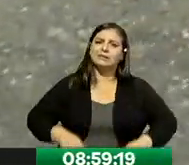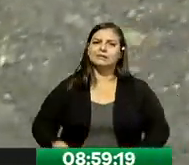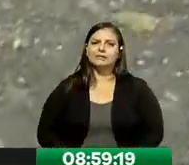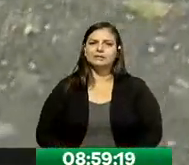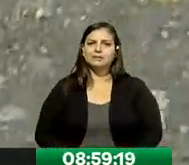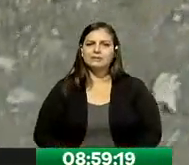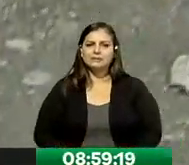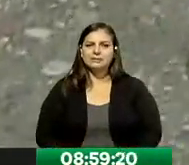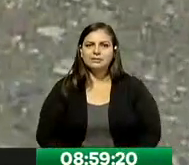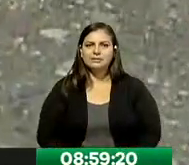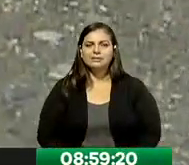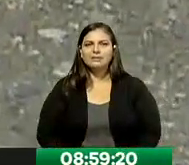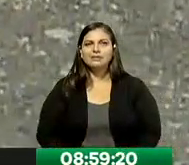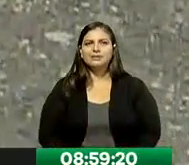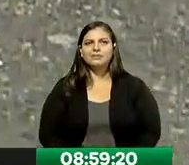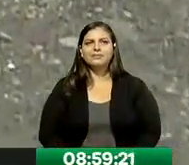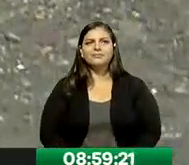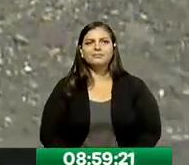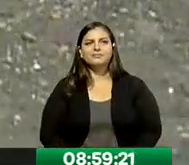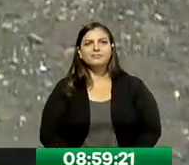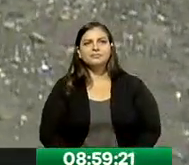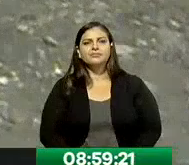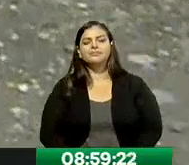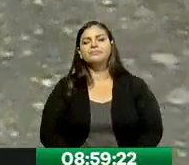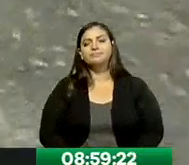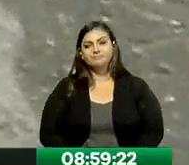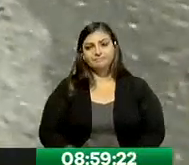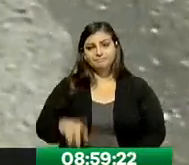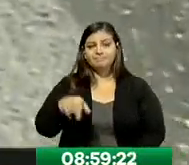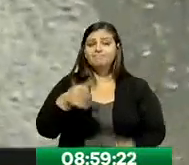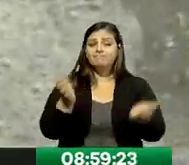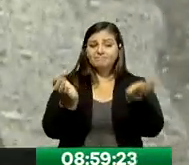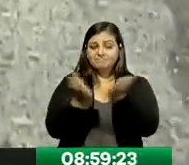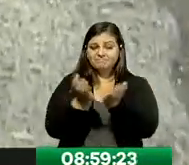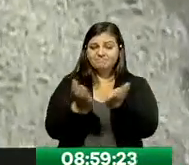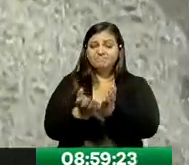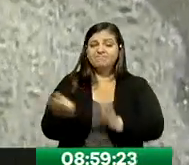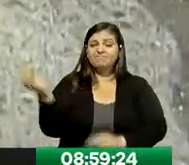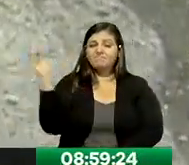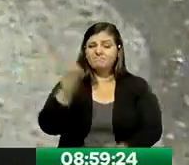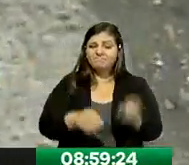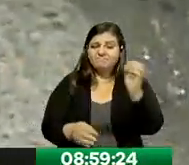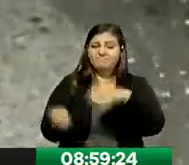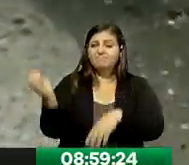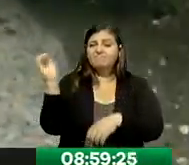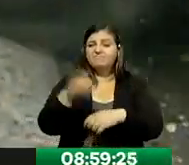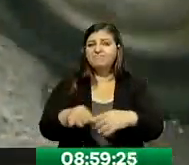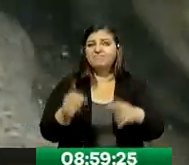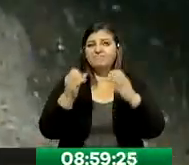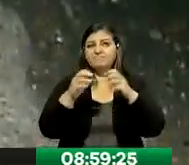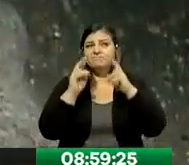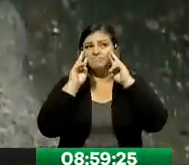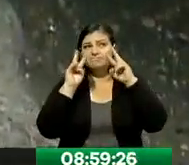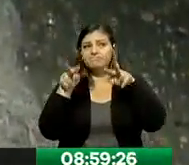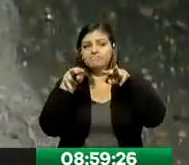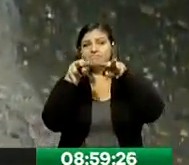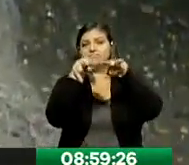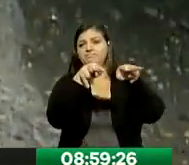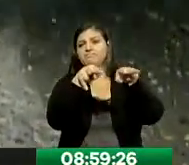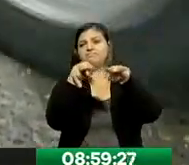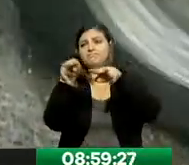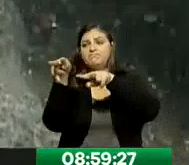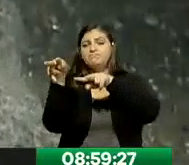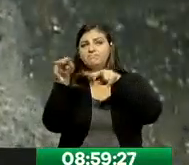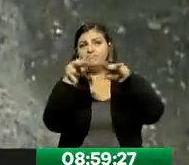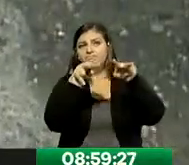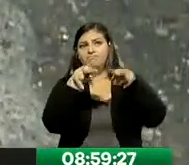carros no se dañen. Y otro punto, la basura. La basura, la basura, por favor, quiero que venga, que se vea por toda la